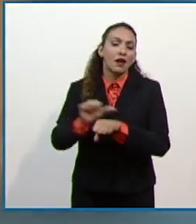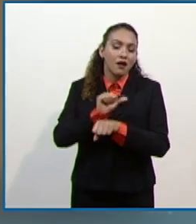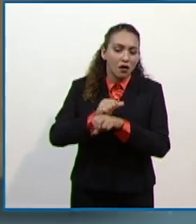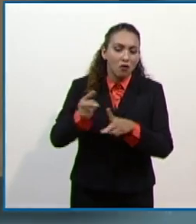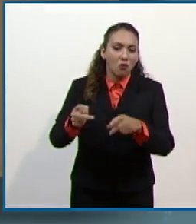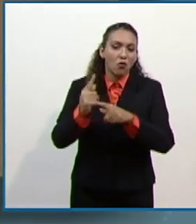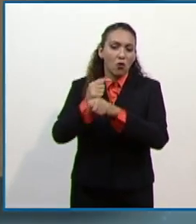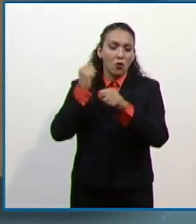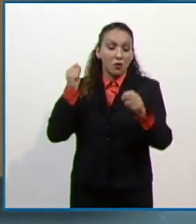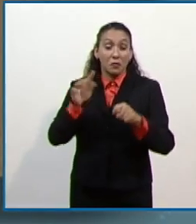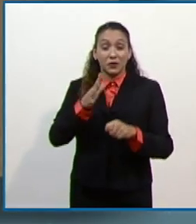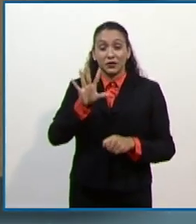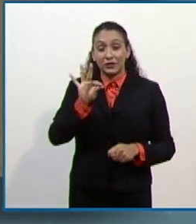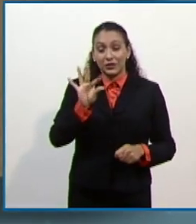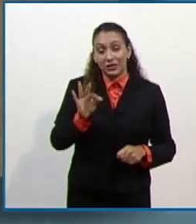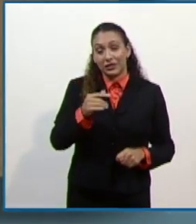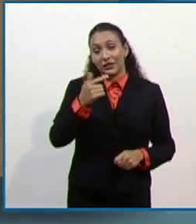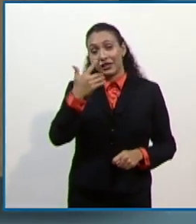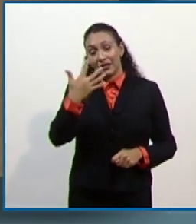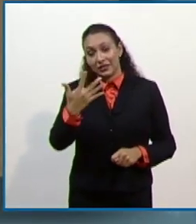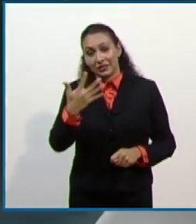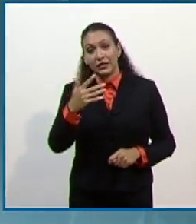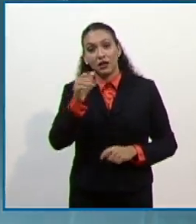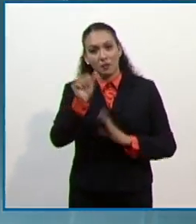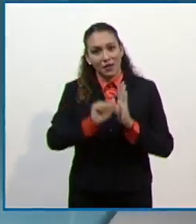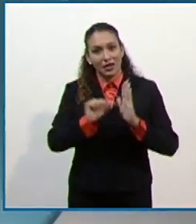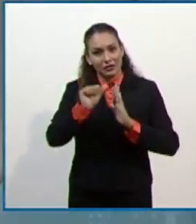promedio de 75 resoluciones cada mes.